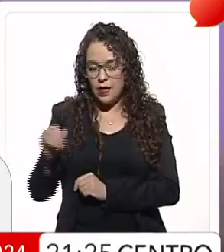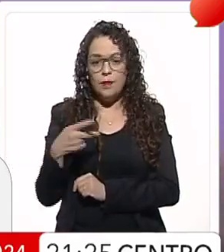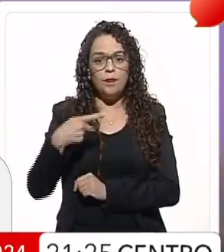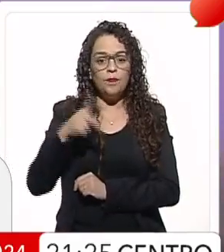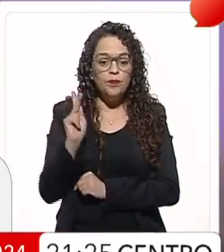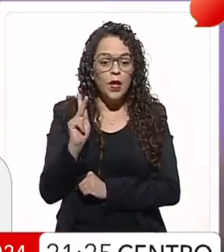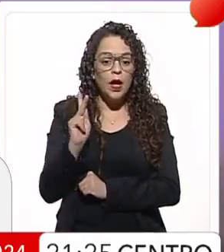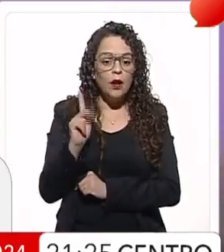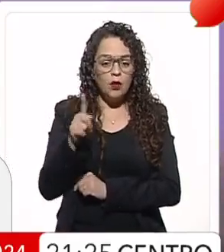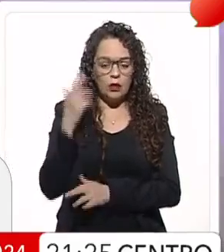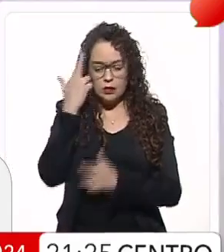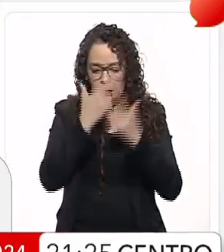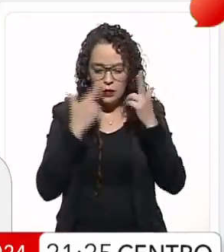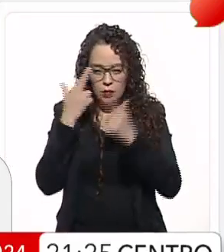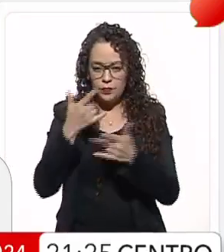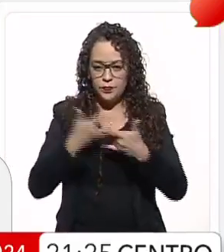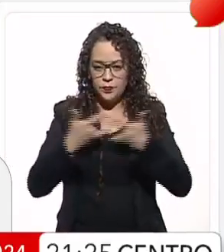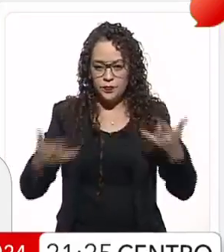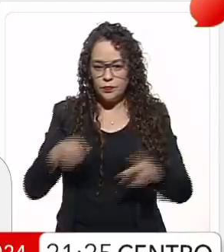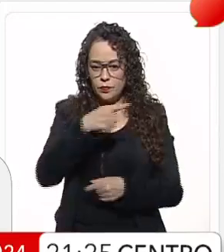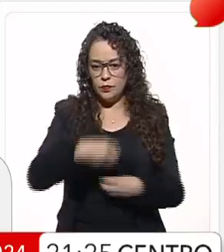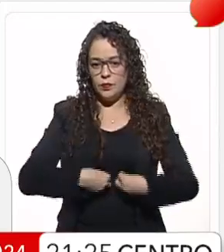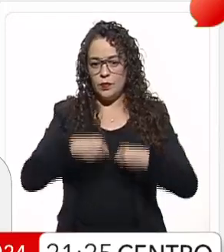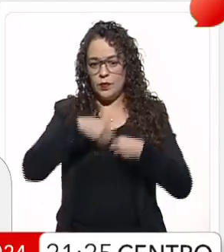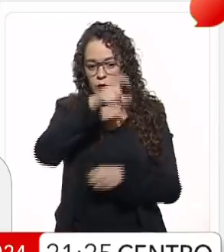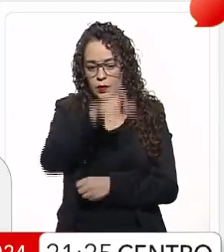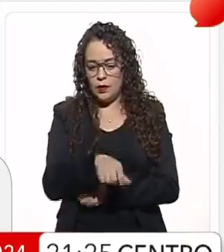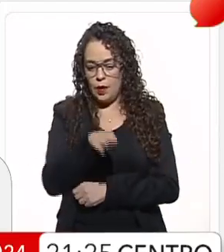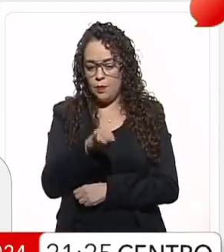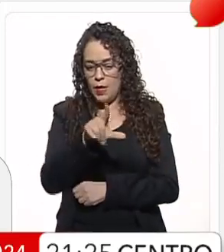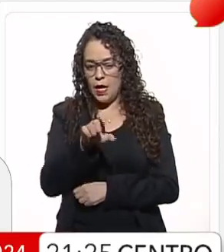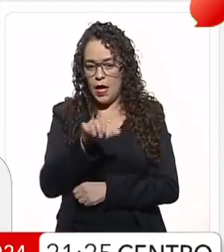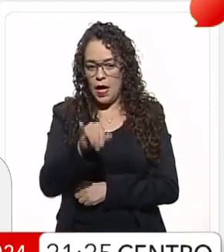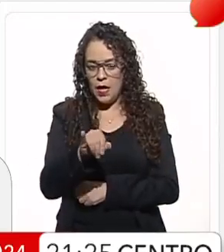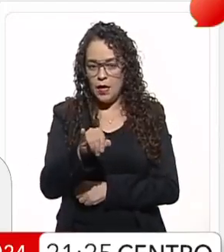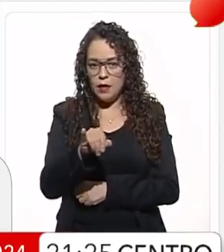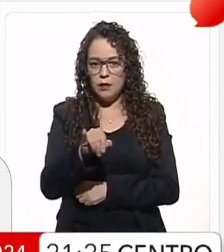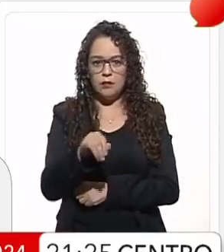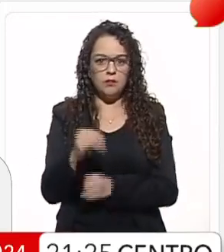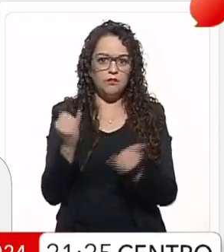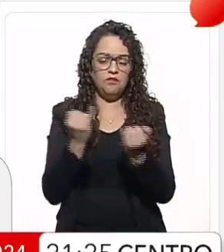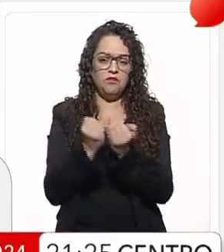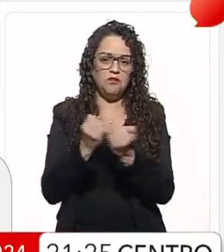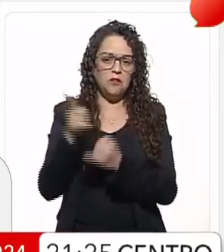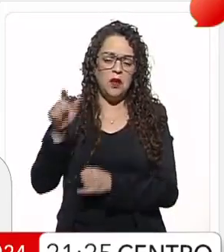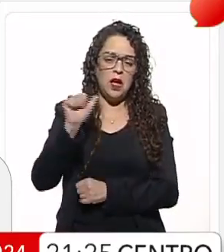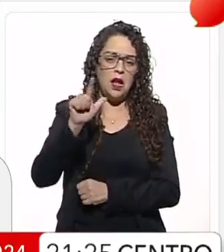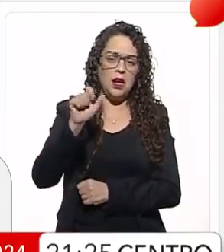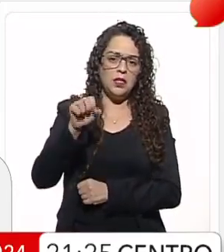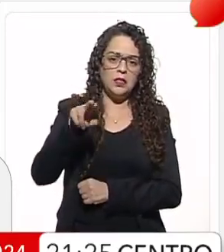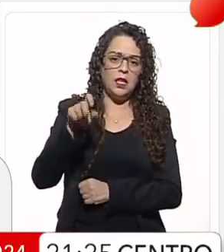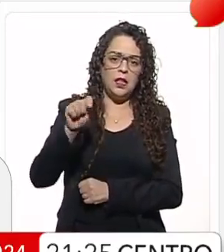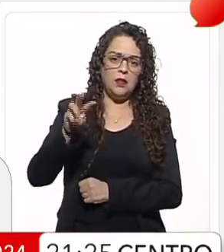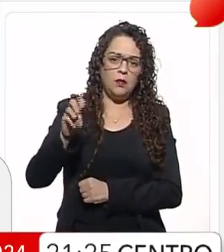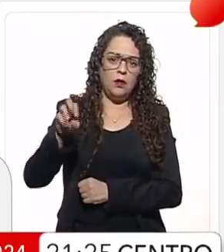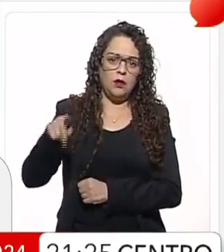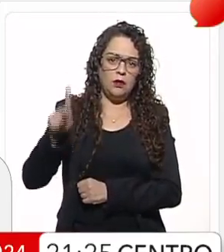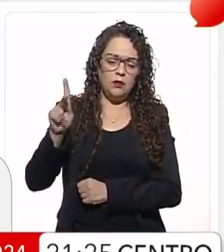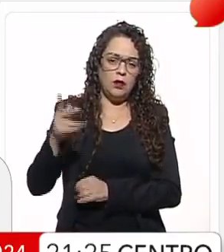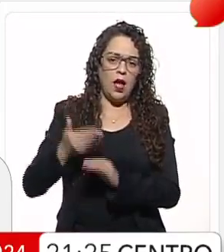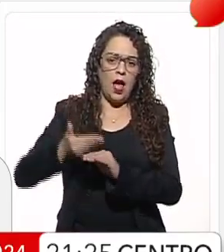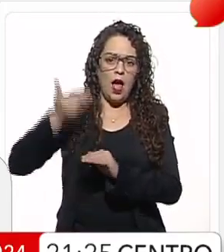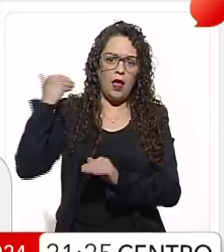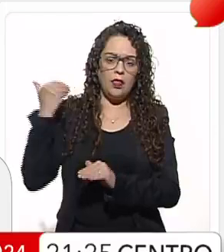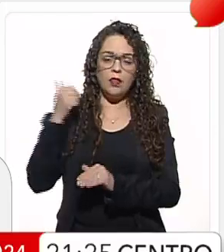ve la biografía de Milei, es un producto, prácticamente es un hijo de Atlas Network. Su etapa anterior, antes de